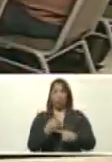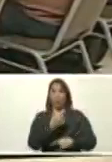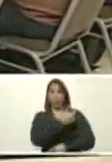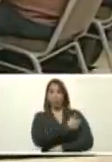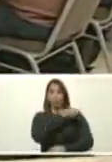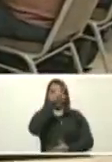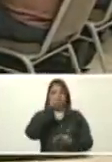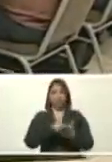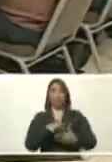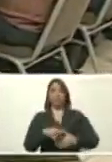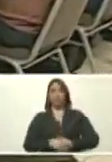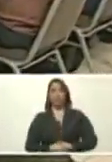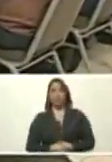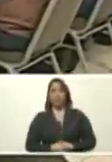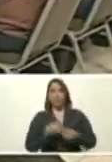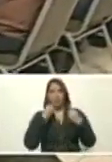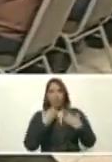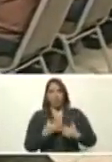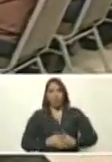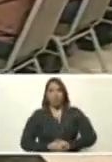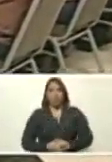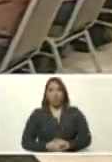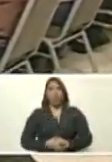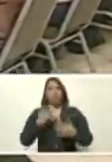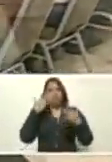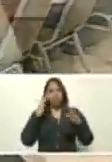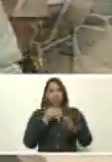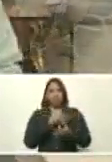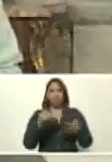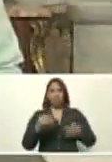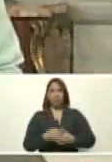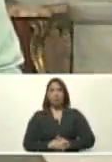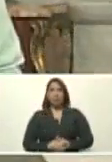Aprobado. Muy bien. Me parece excelente.